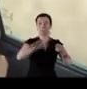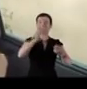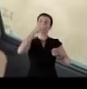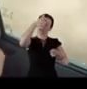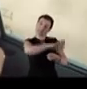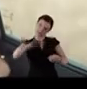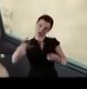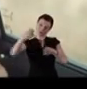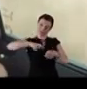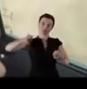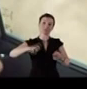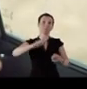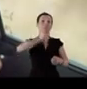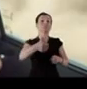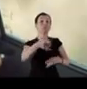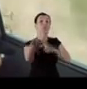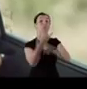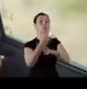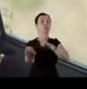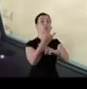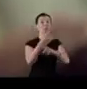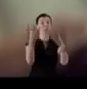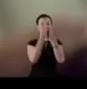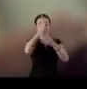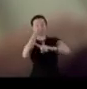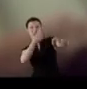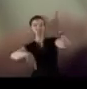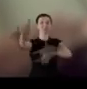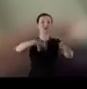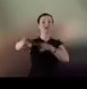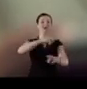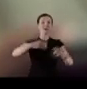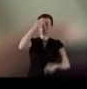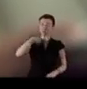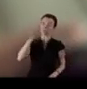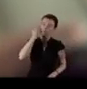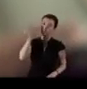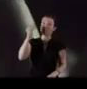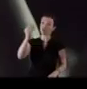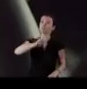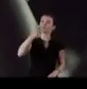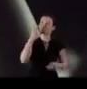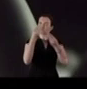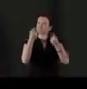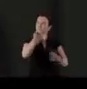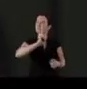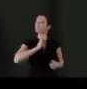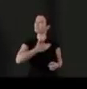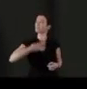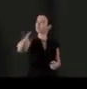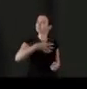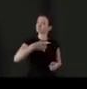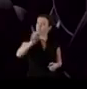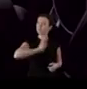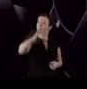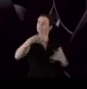Soy yo. ¿Por qué no me coges el teléfono? Luego dirás que me cabreo. ¿Y por qué te has llevado el coche? Para ir a buscar a los niños, seguro que no. Mentirosa. Que